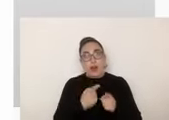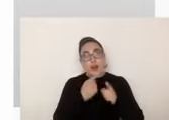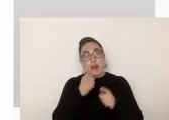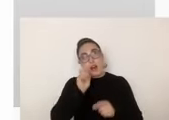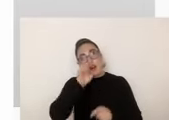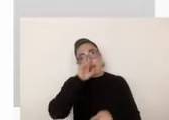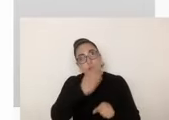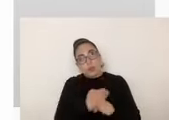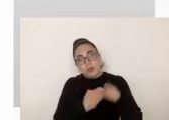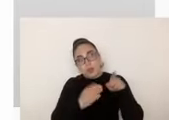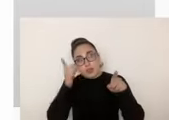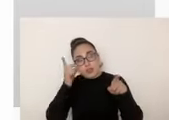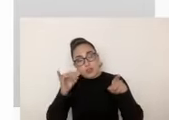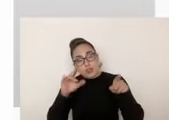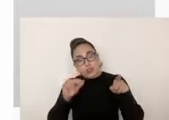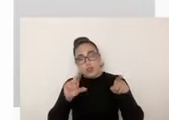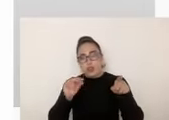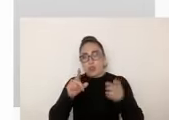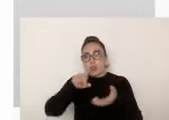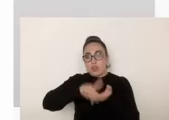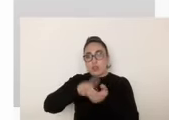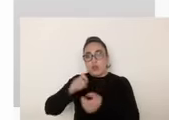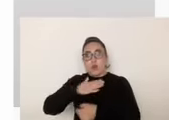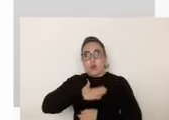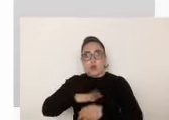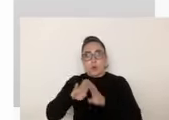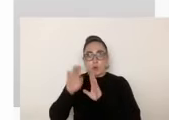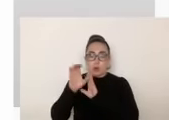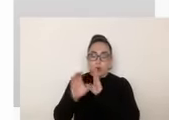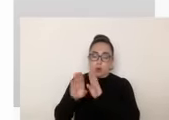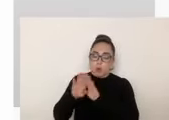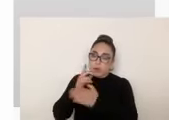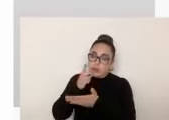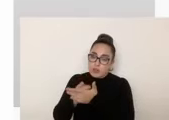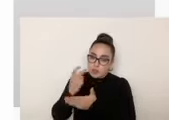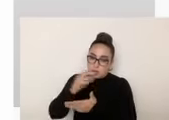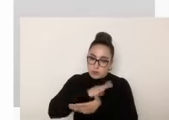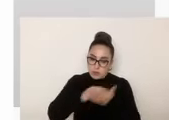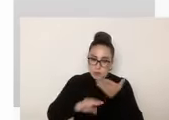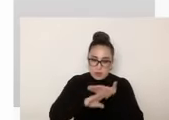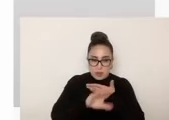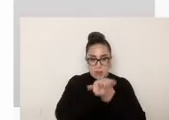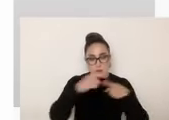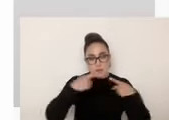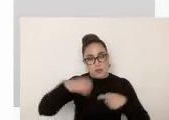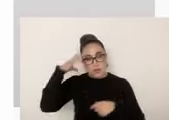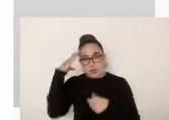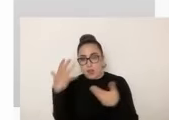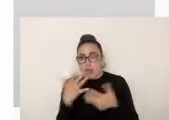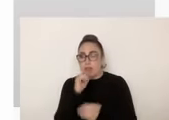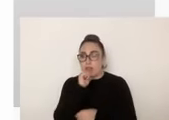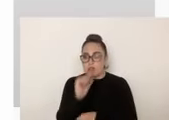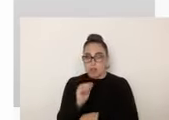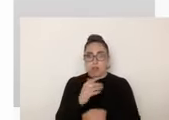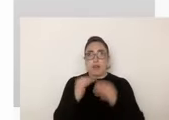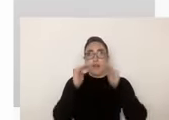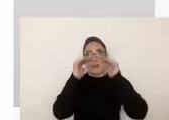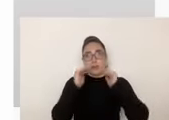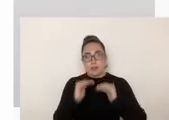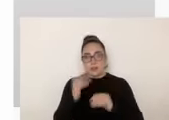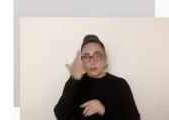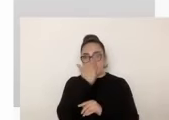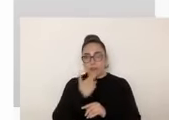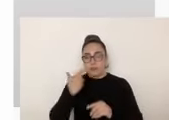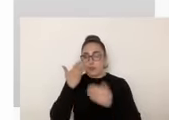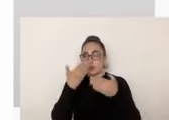interesa que a través del derecho penal se pueda prevenir ilícitos. Y aquí entramos en el ámbito de la criminología. Porque claro,